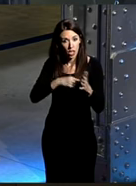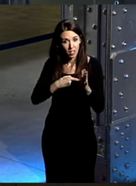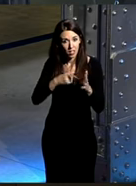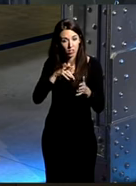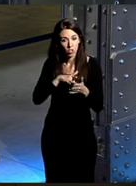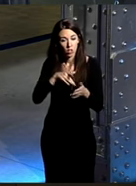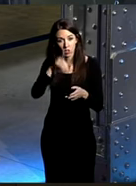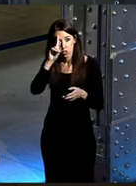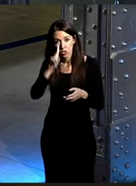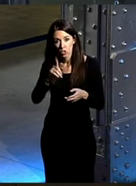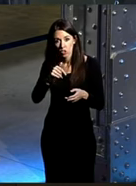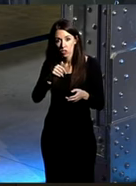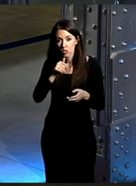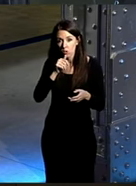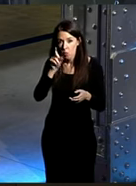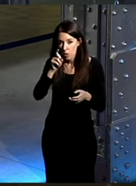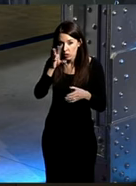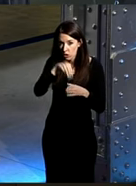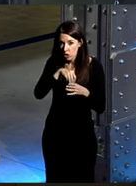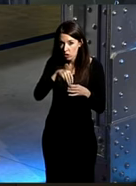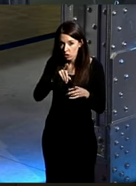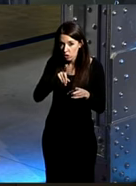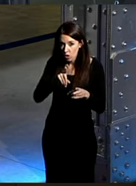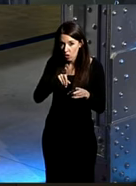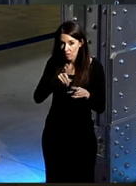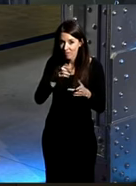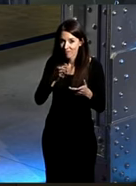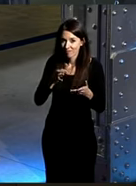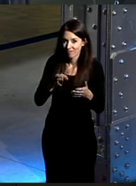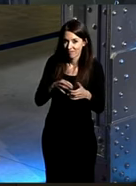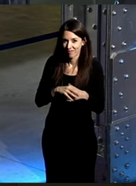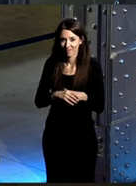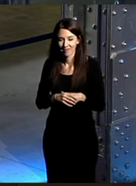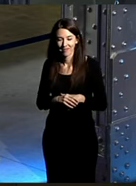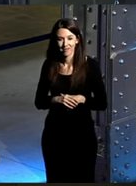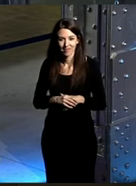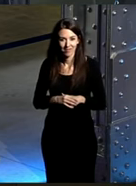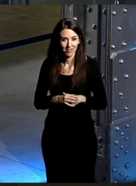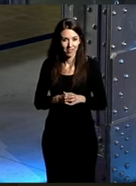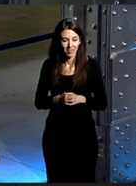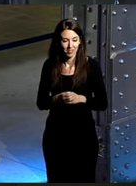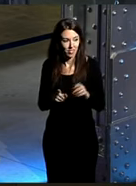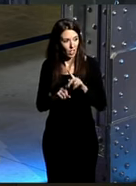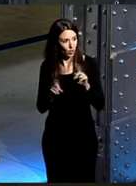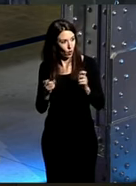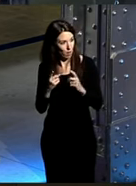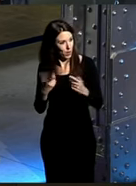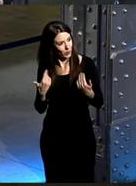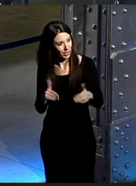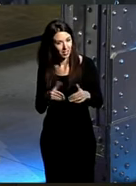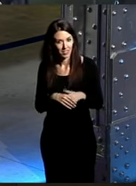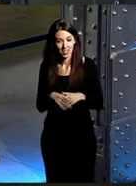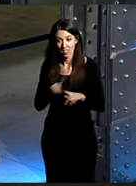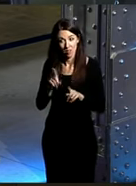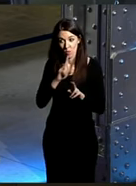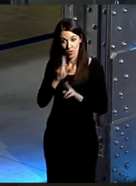que todavía no sé si eres profesor aún o no. Y Eso es una pregunta. a lo mejor